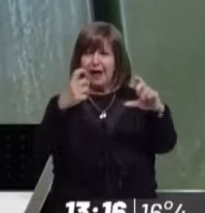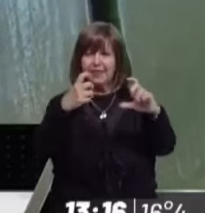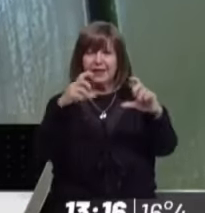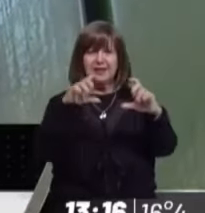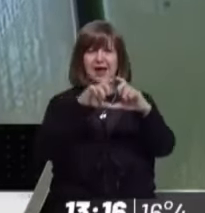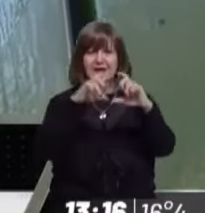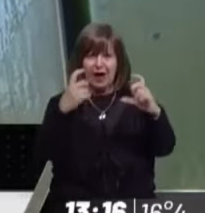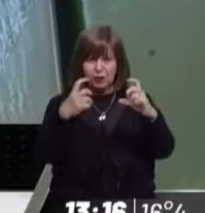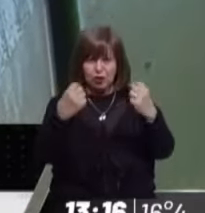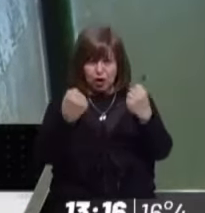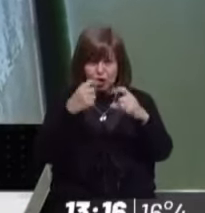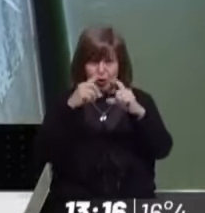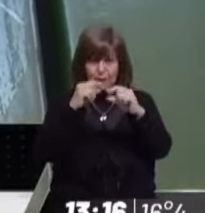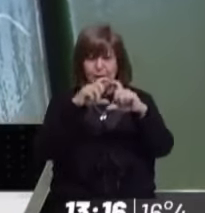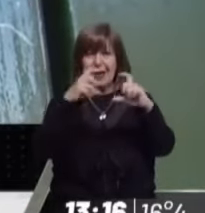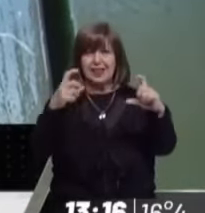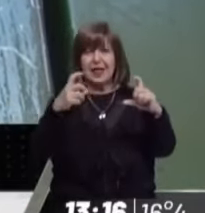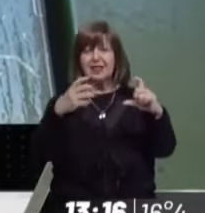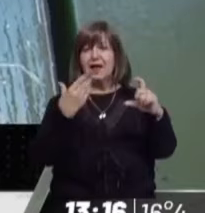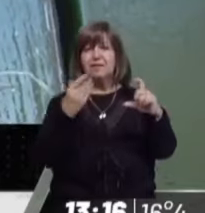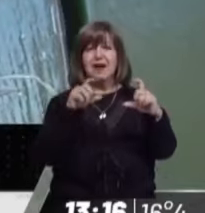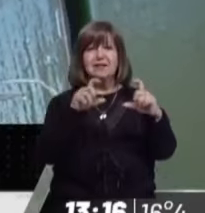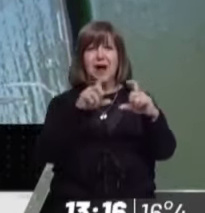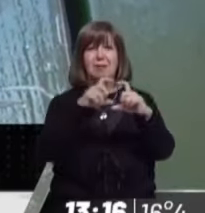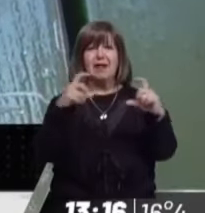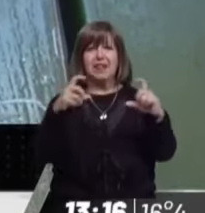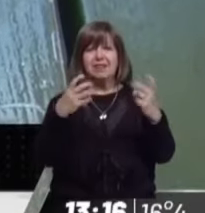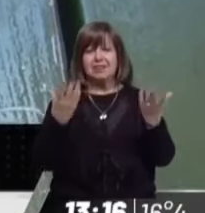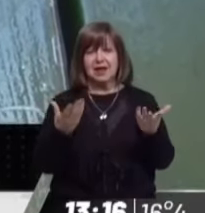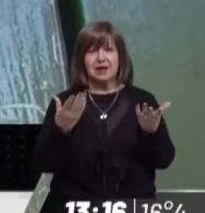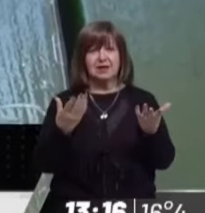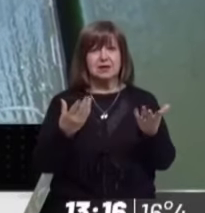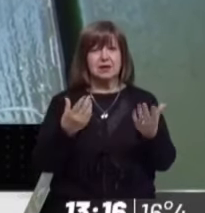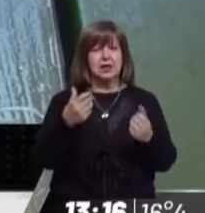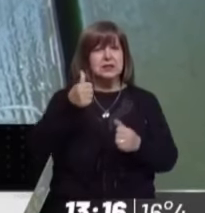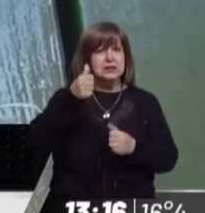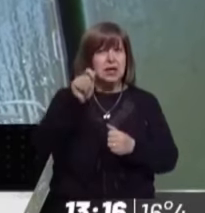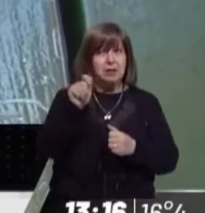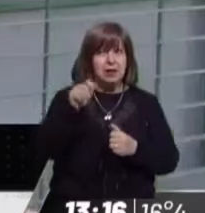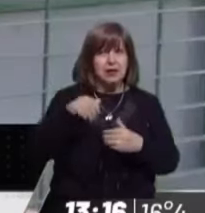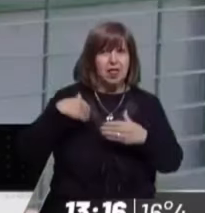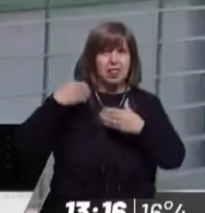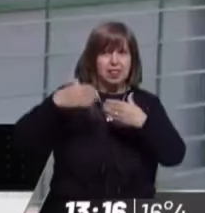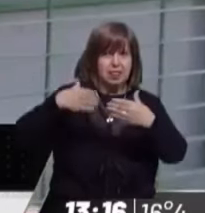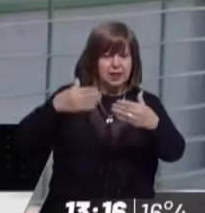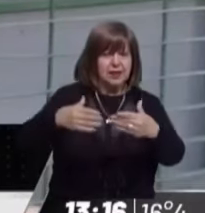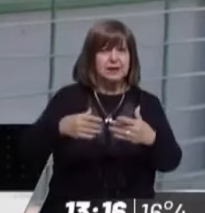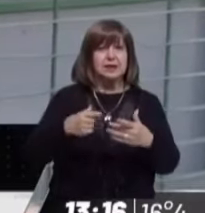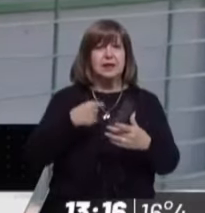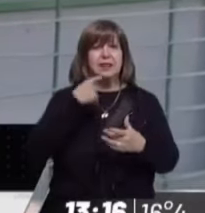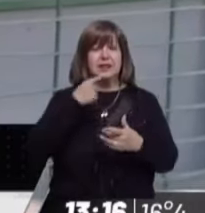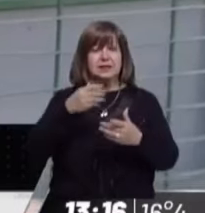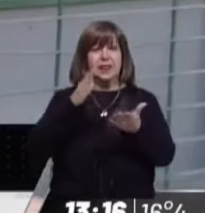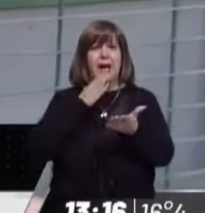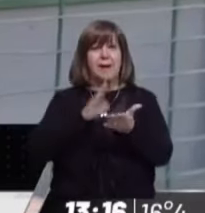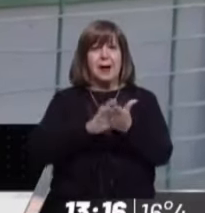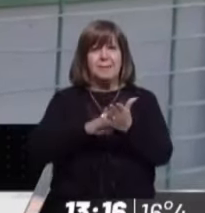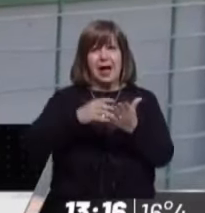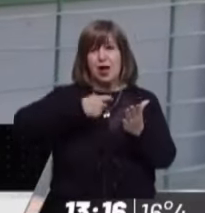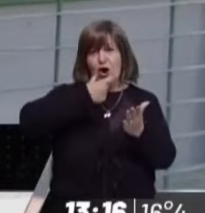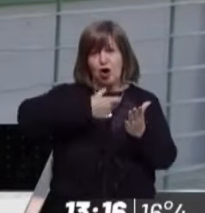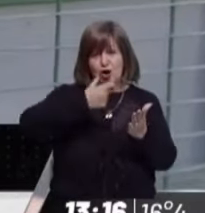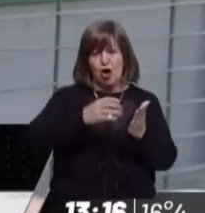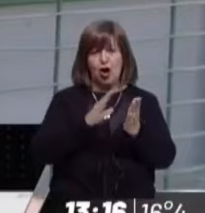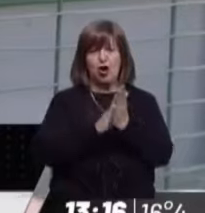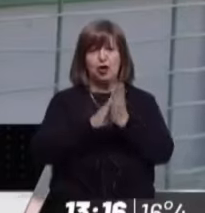eso sí, 6 meses, 7 meses seguro, se tardan en llegar. Cuando dan el trámite, te dan un papel rojo en el